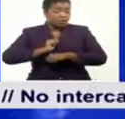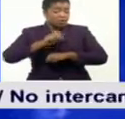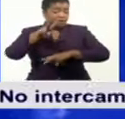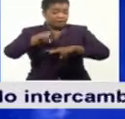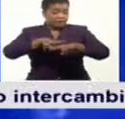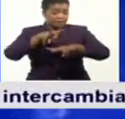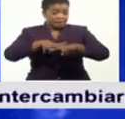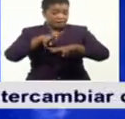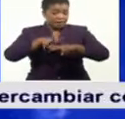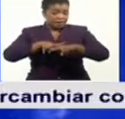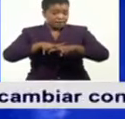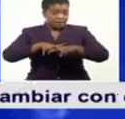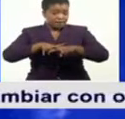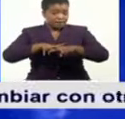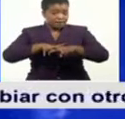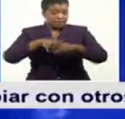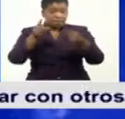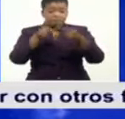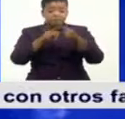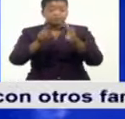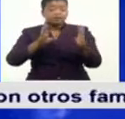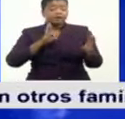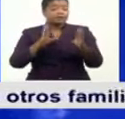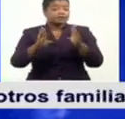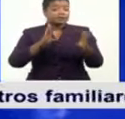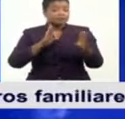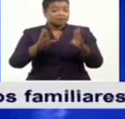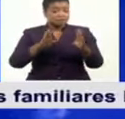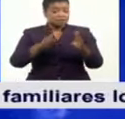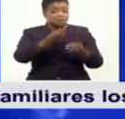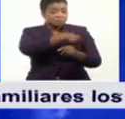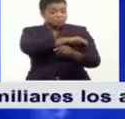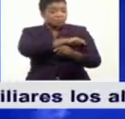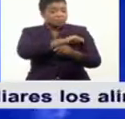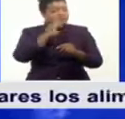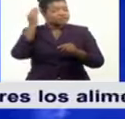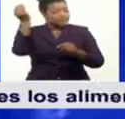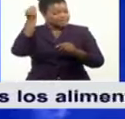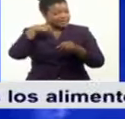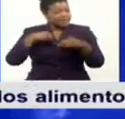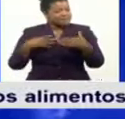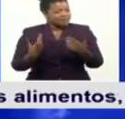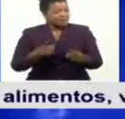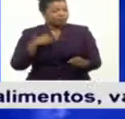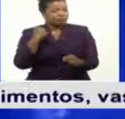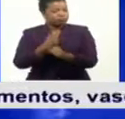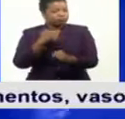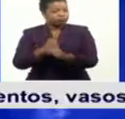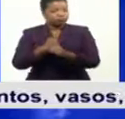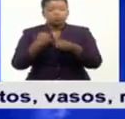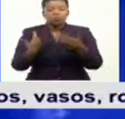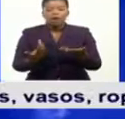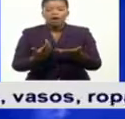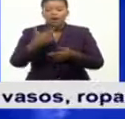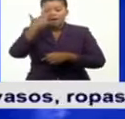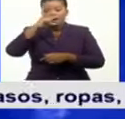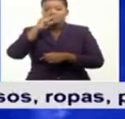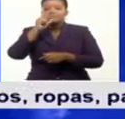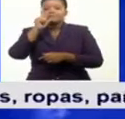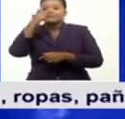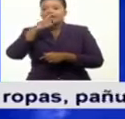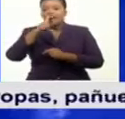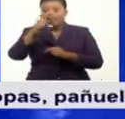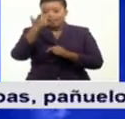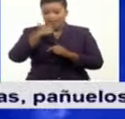su primera etapa, que además la población sabe que se está haciendo con la candidato Abdala, al